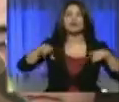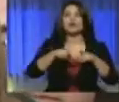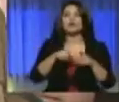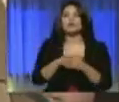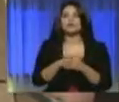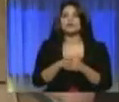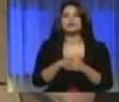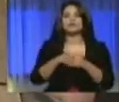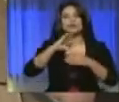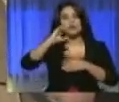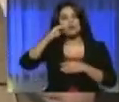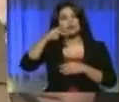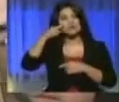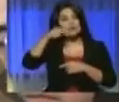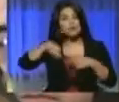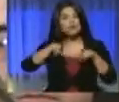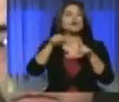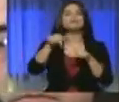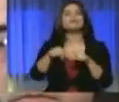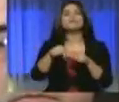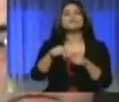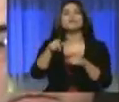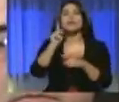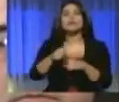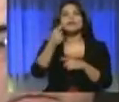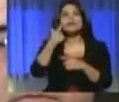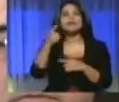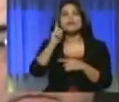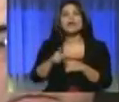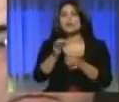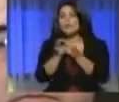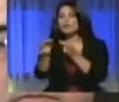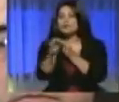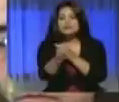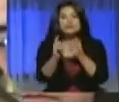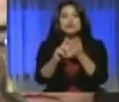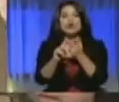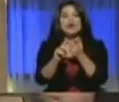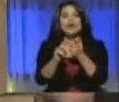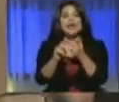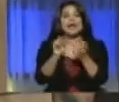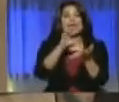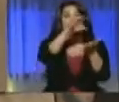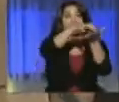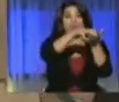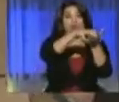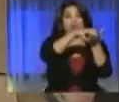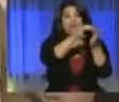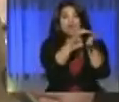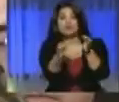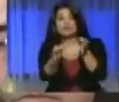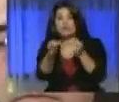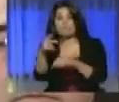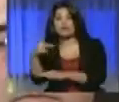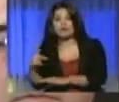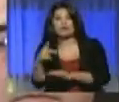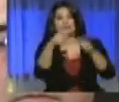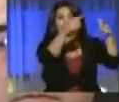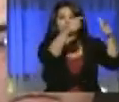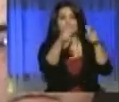país, en las 8 regiones, por estado, por municipio, por parroquia, por cuadrante, y en cada cuadrante